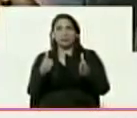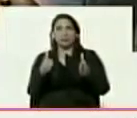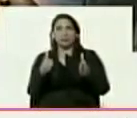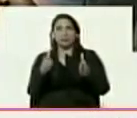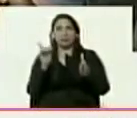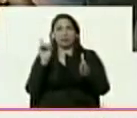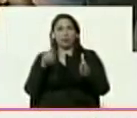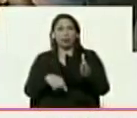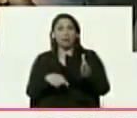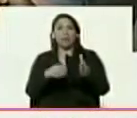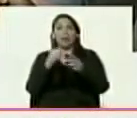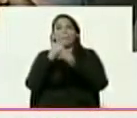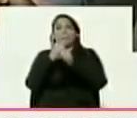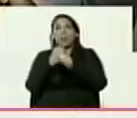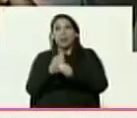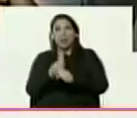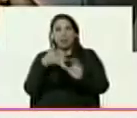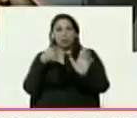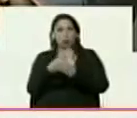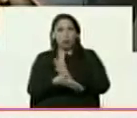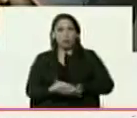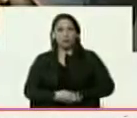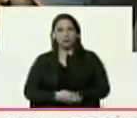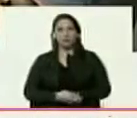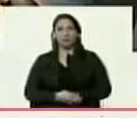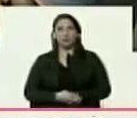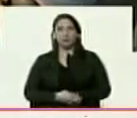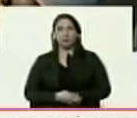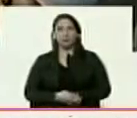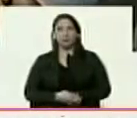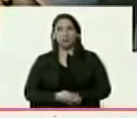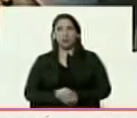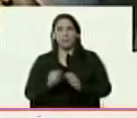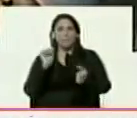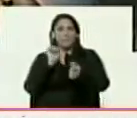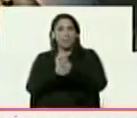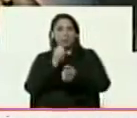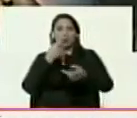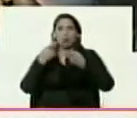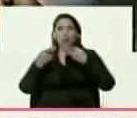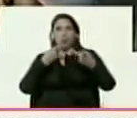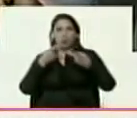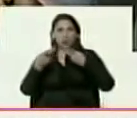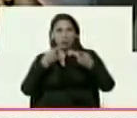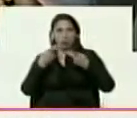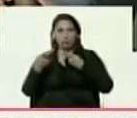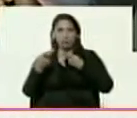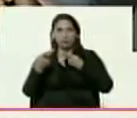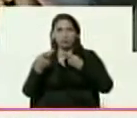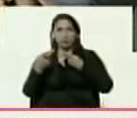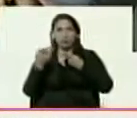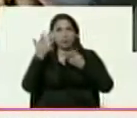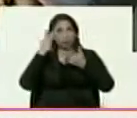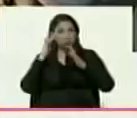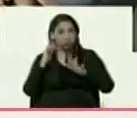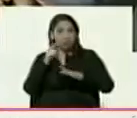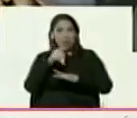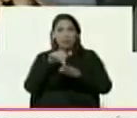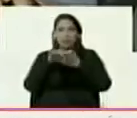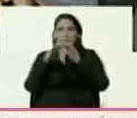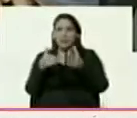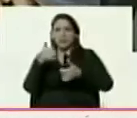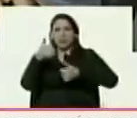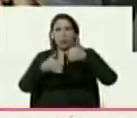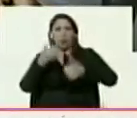también más esperadas, que tiene que ver con los presos políticos. Creo que esa mesa en la cual